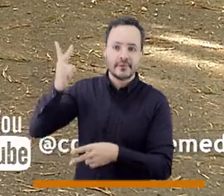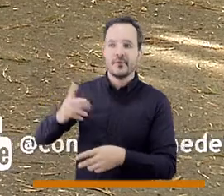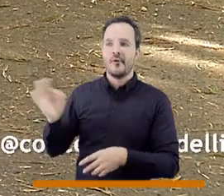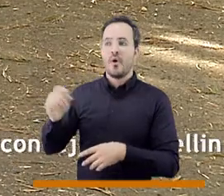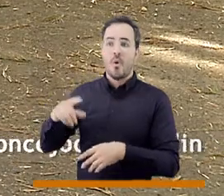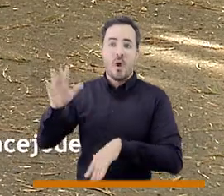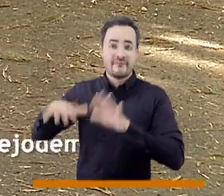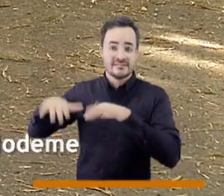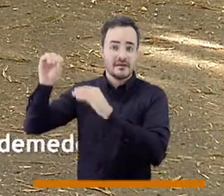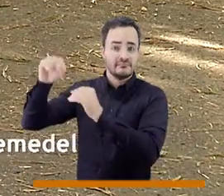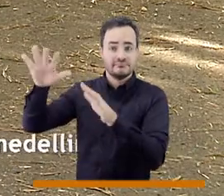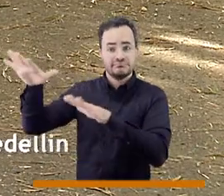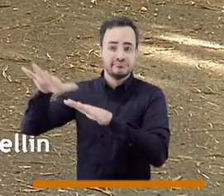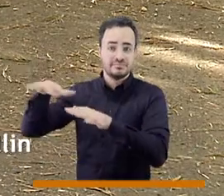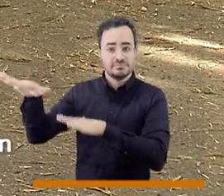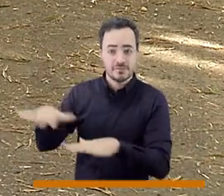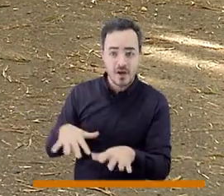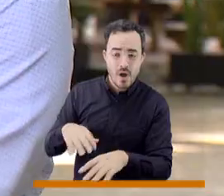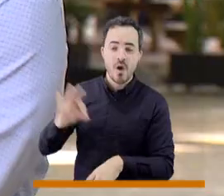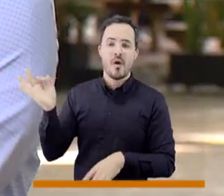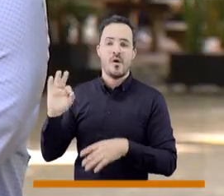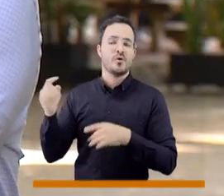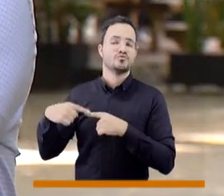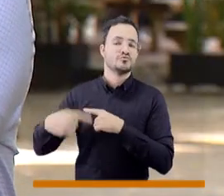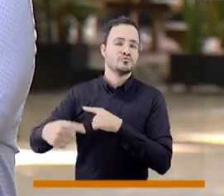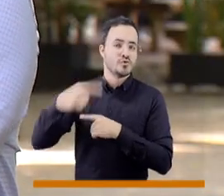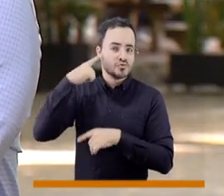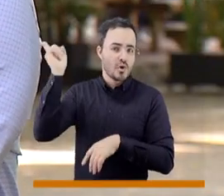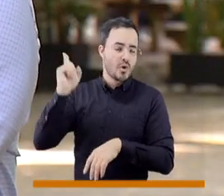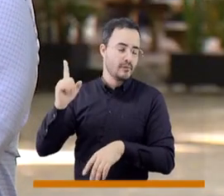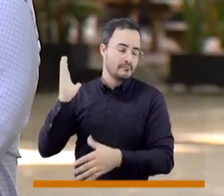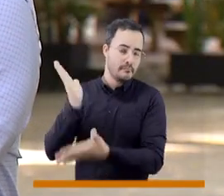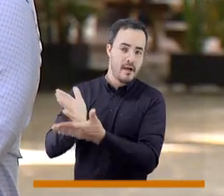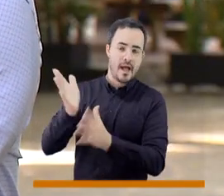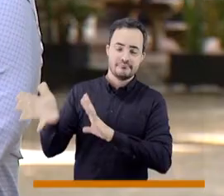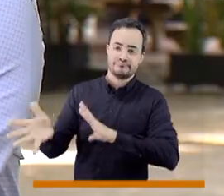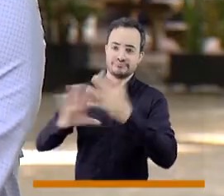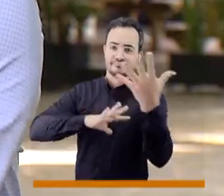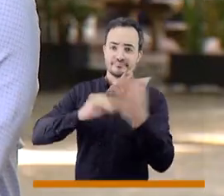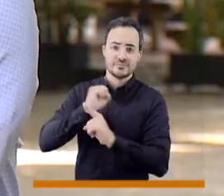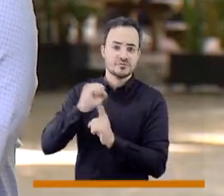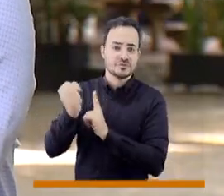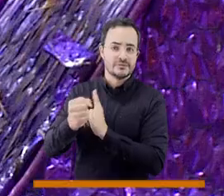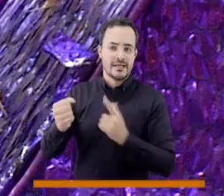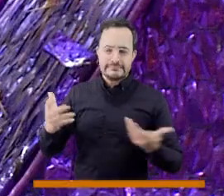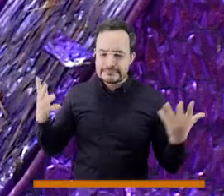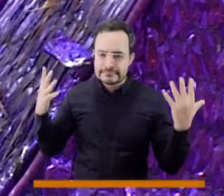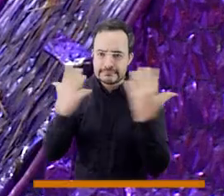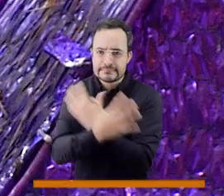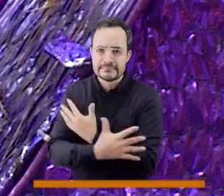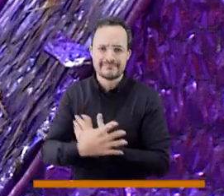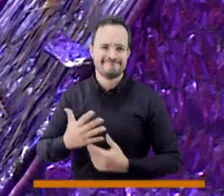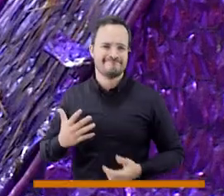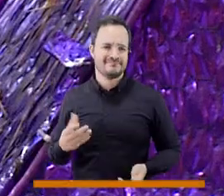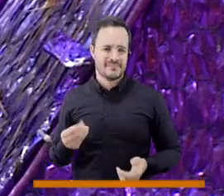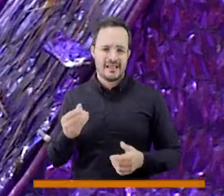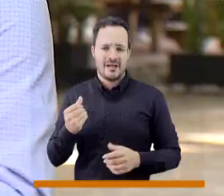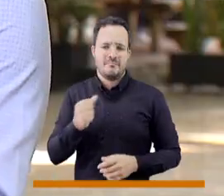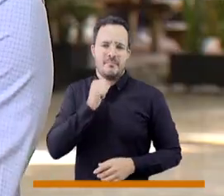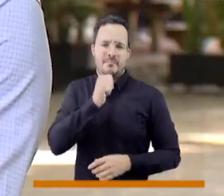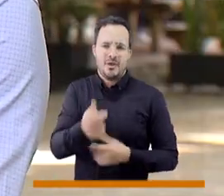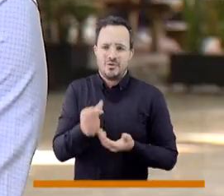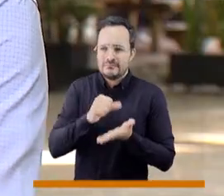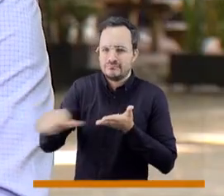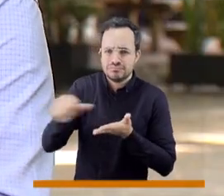ladera, de los problemas de derrumbe o que se van generando esas bombas de tiempo sociales que después nos